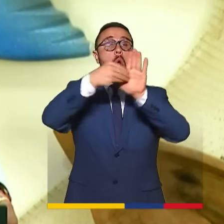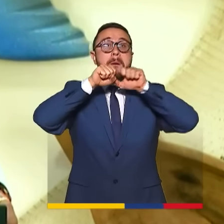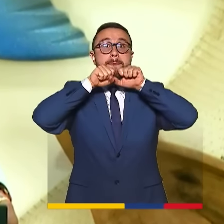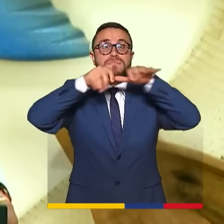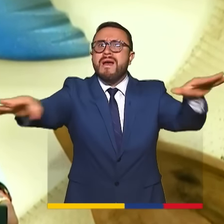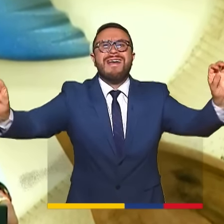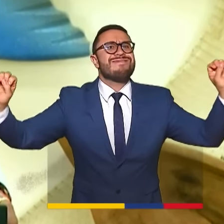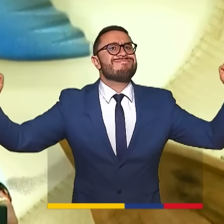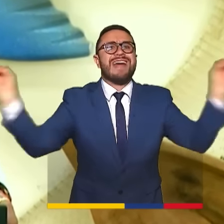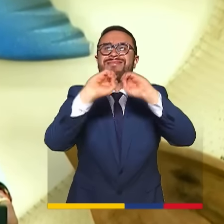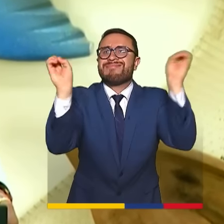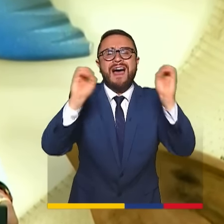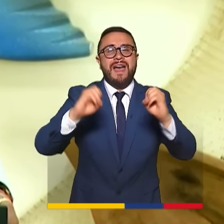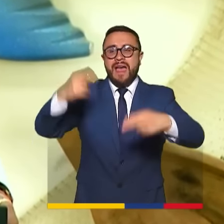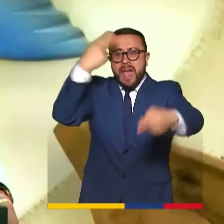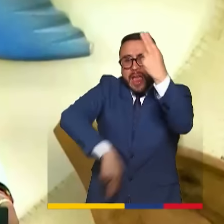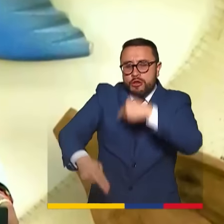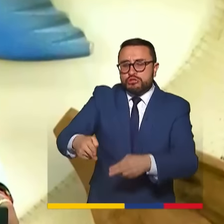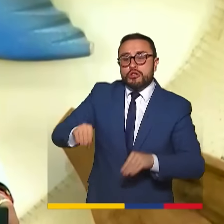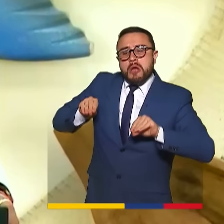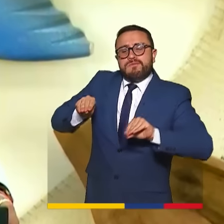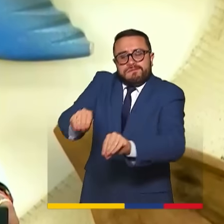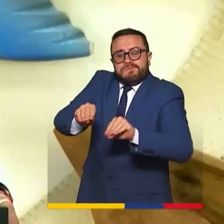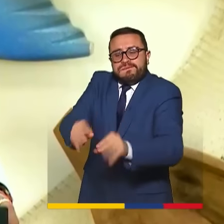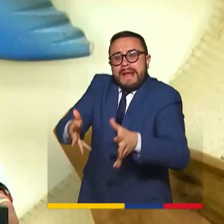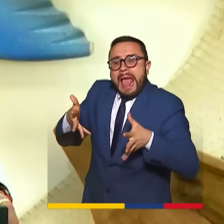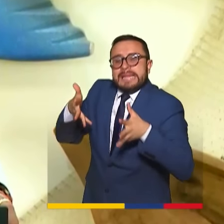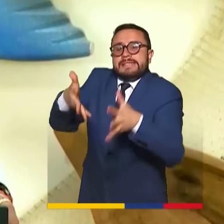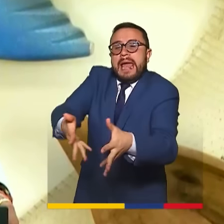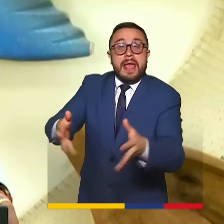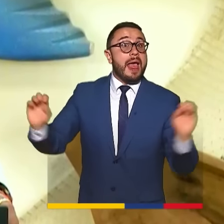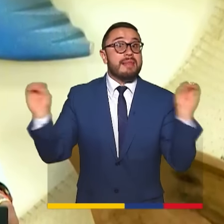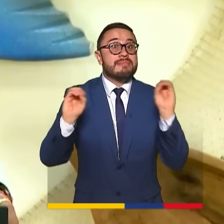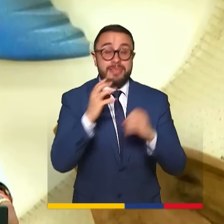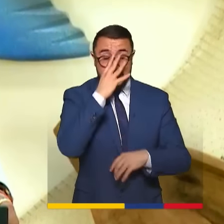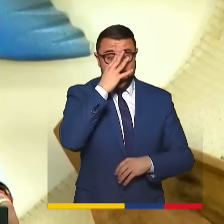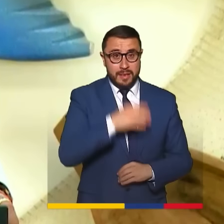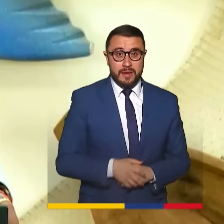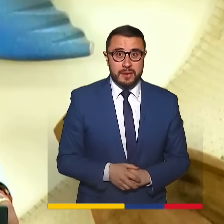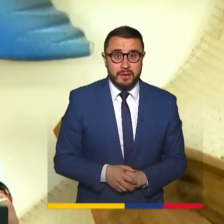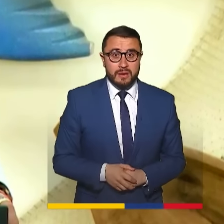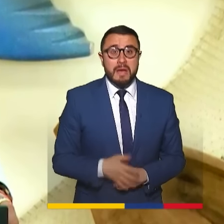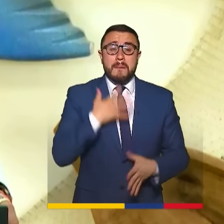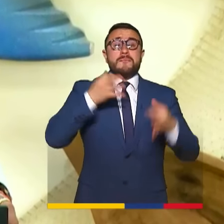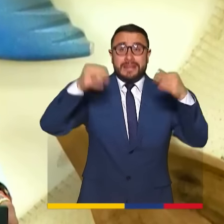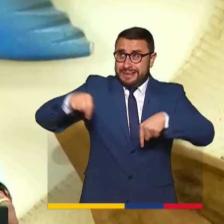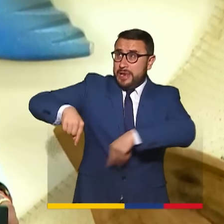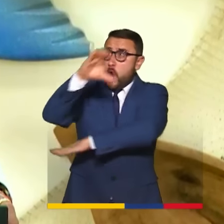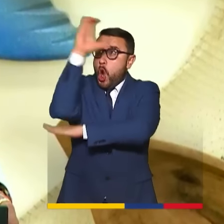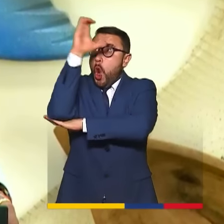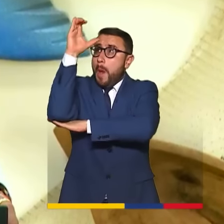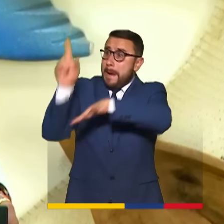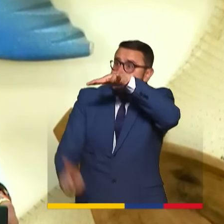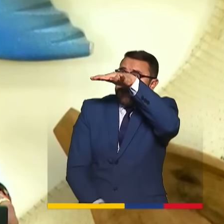cuentan a nuestros hijos y hijas. ¿Cómo fue que nos fundamos realmente como república?